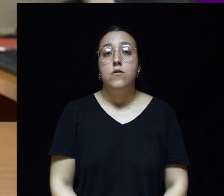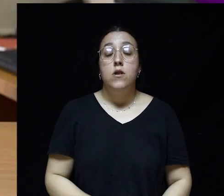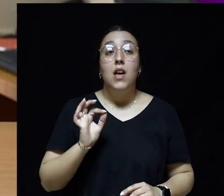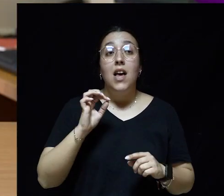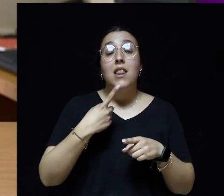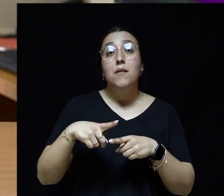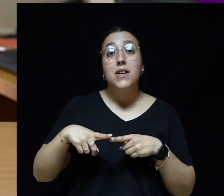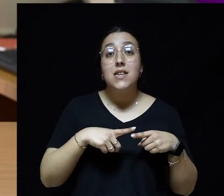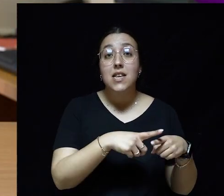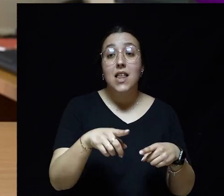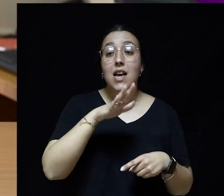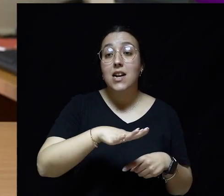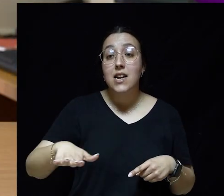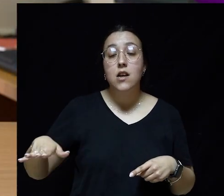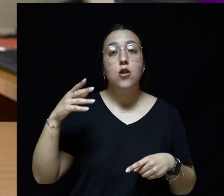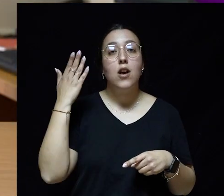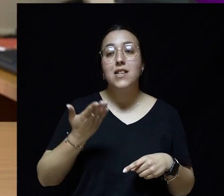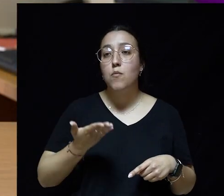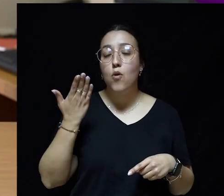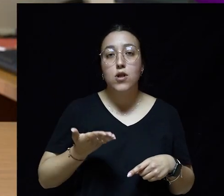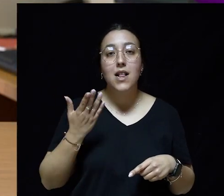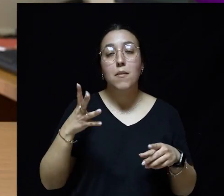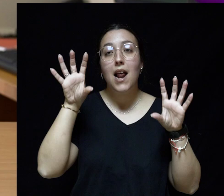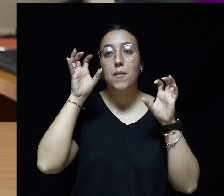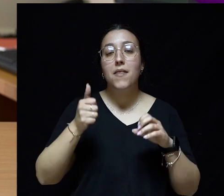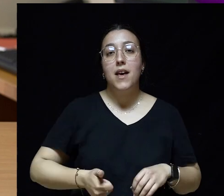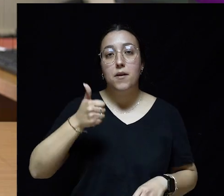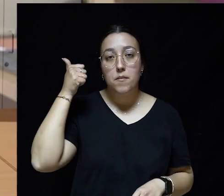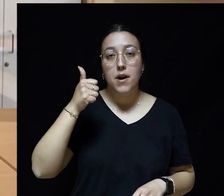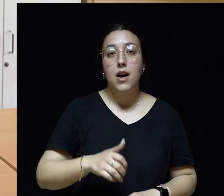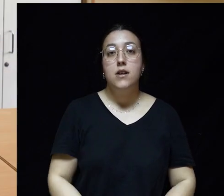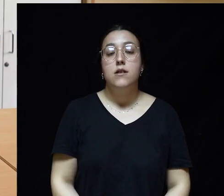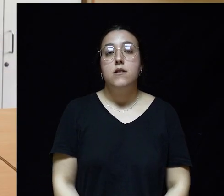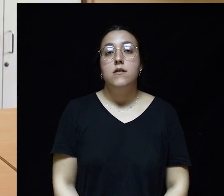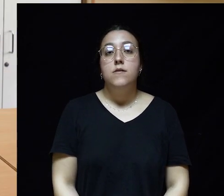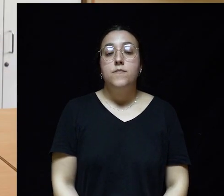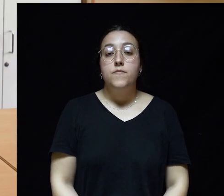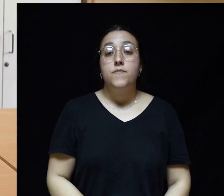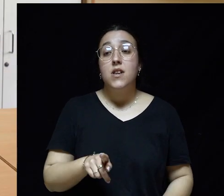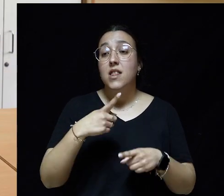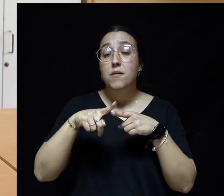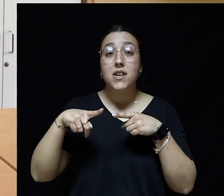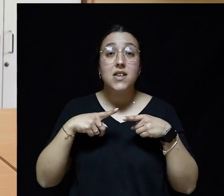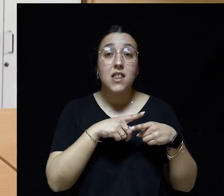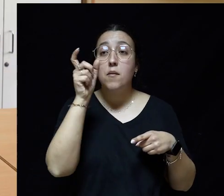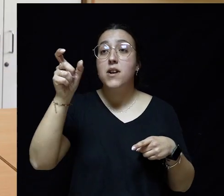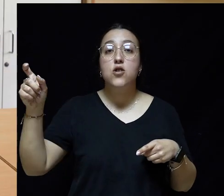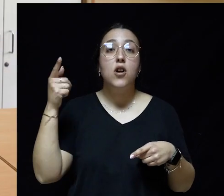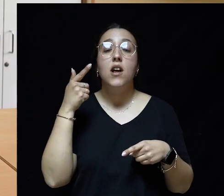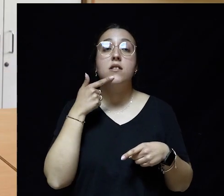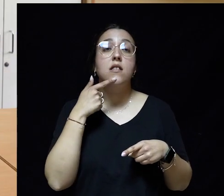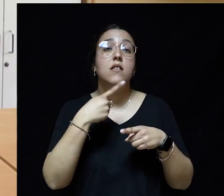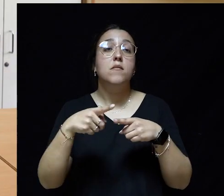deberíamos vivirla como el mejor tesoro que tenemos en nuestros centros educativos. Lo que ocurre con esa diversidad es que